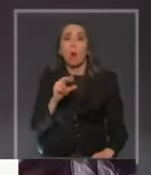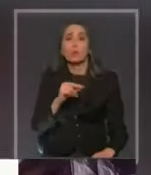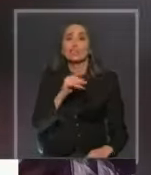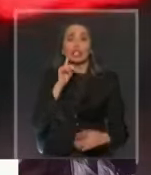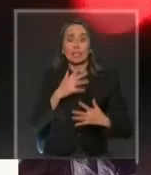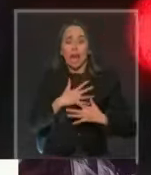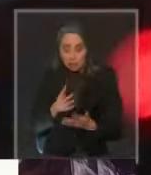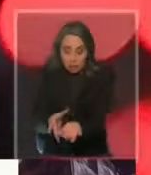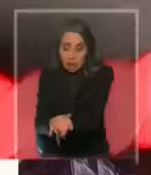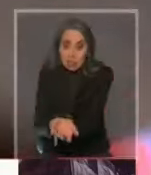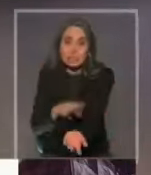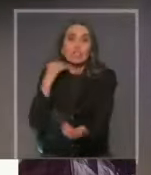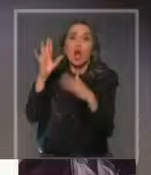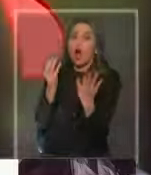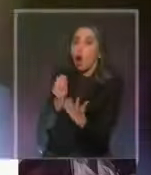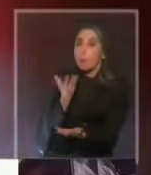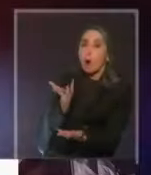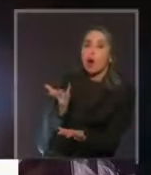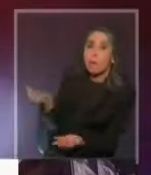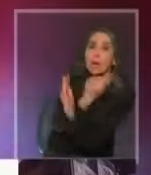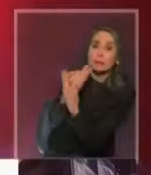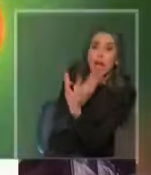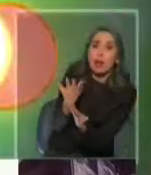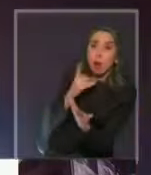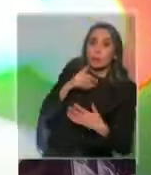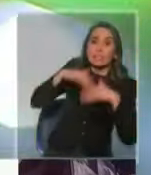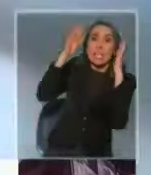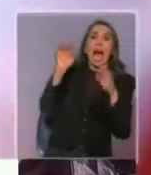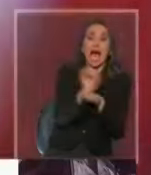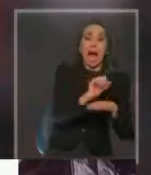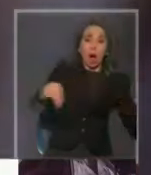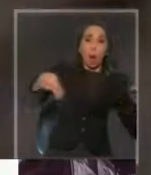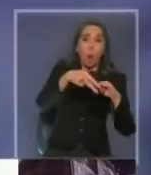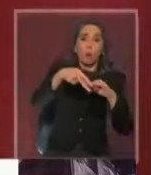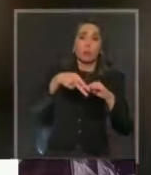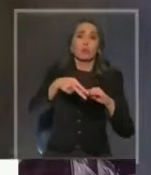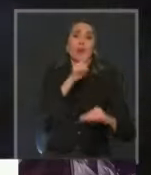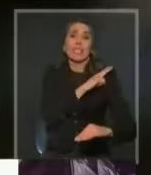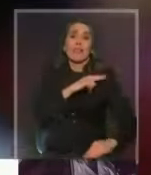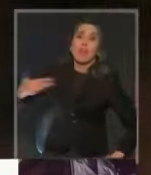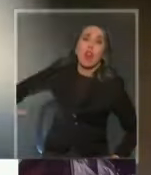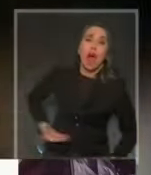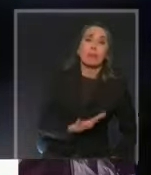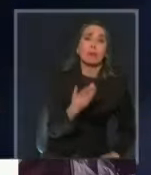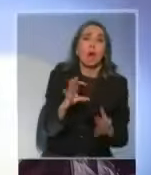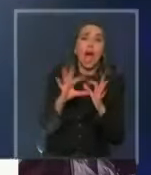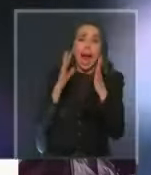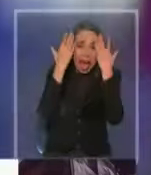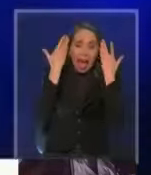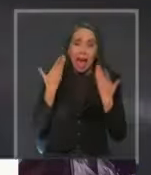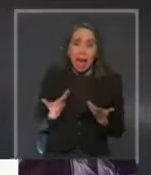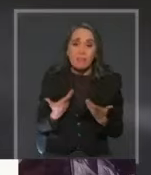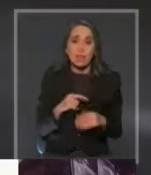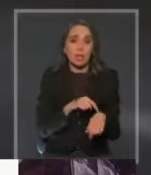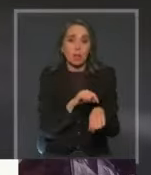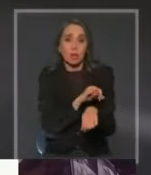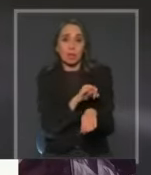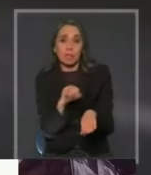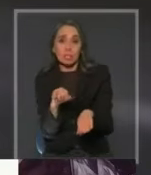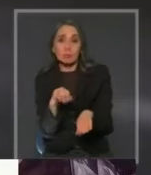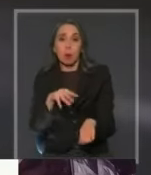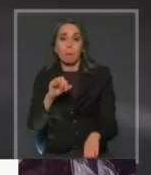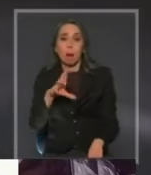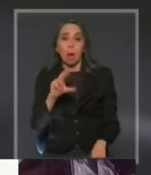yendo! ¿Cómo se nos está yendo, hombre? ¿Cómo? ¡Atropelló un auto, jefe! ¡Lo atropelló un auto! ¡Está grave! Pocos minutos después,